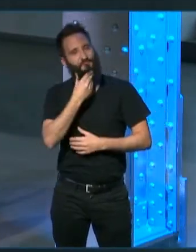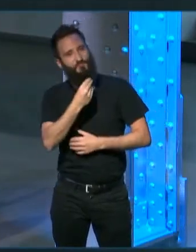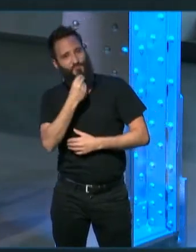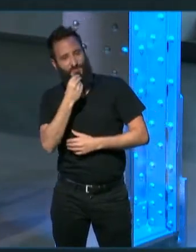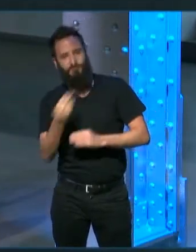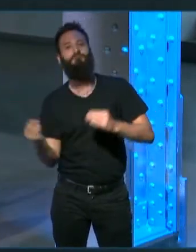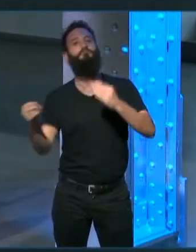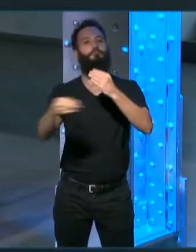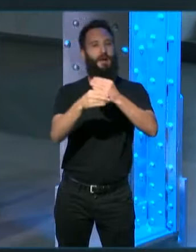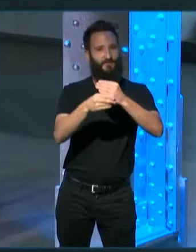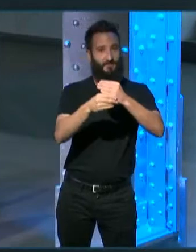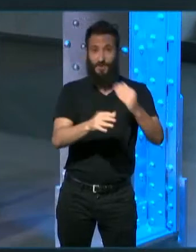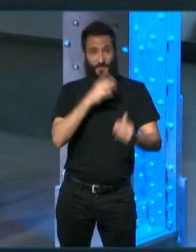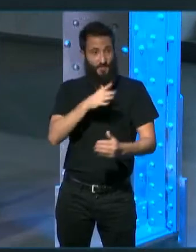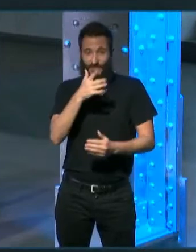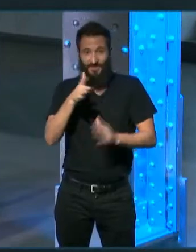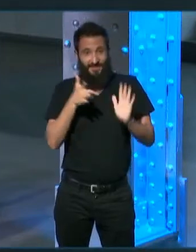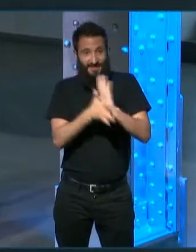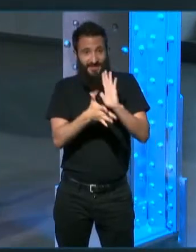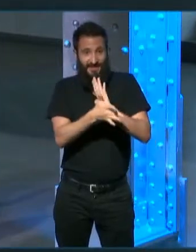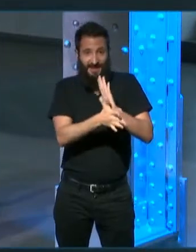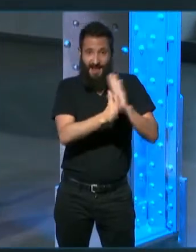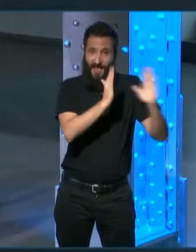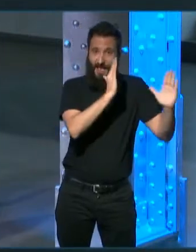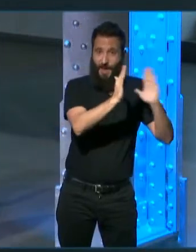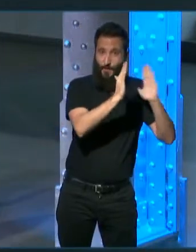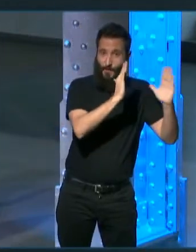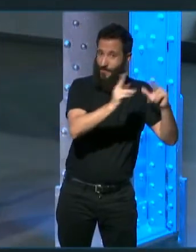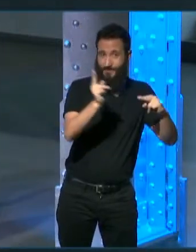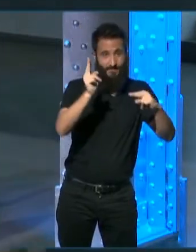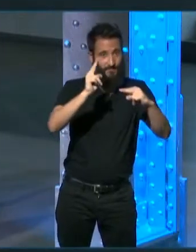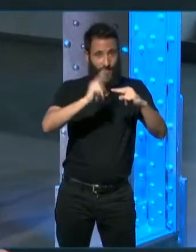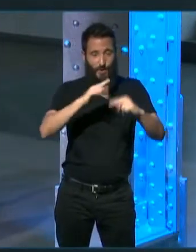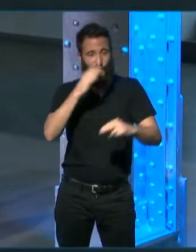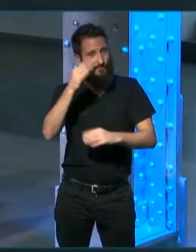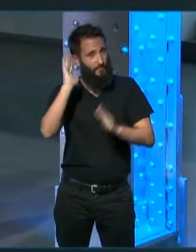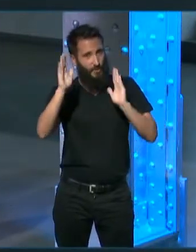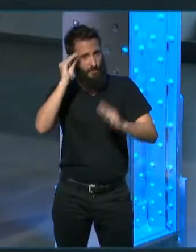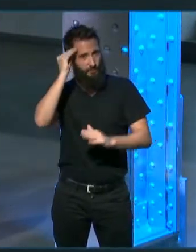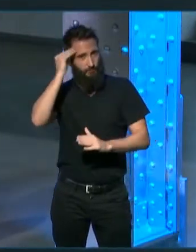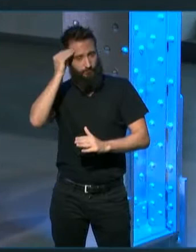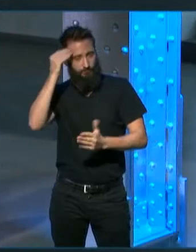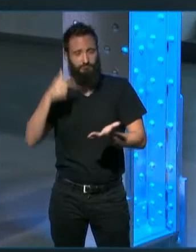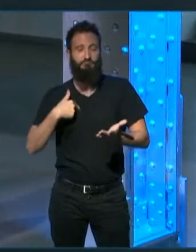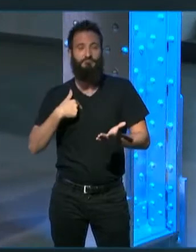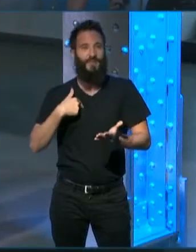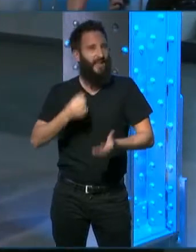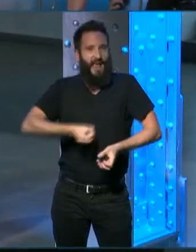reflejarla porque fue parte de ese momento de reflexión, ¿no? Es la expresión de mi